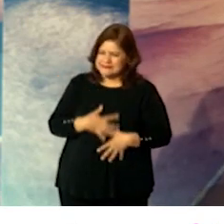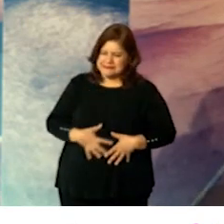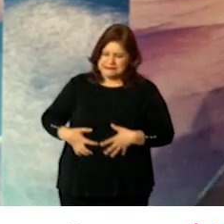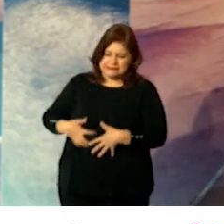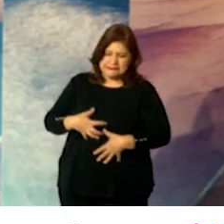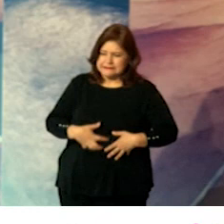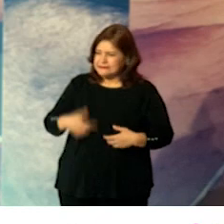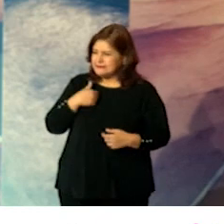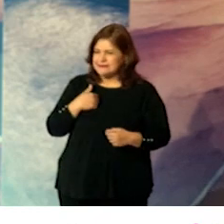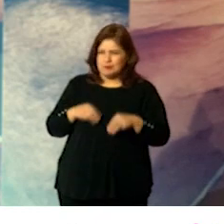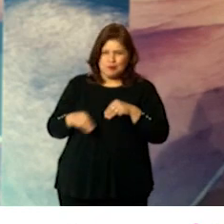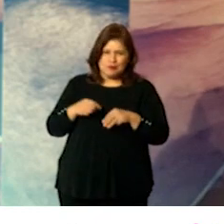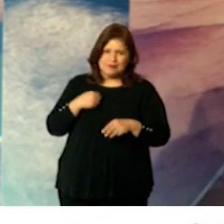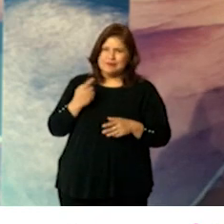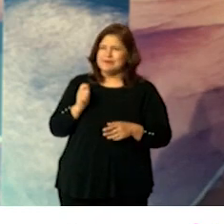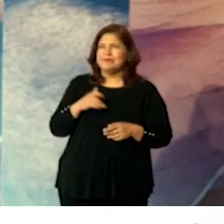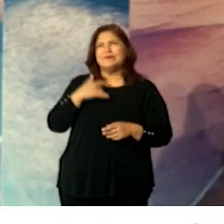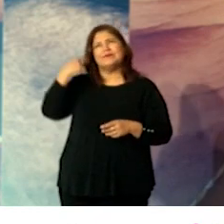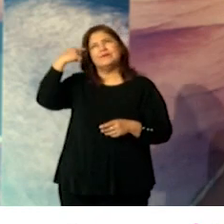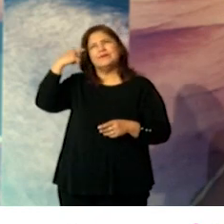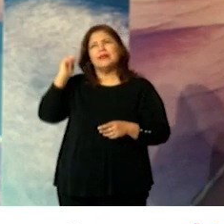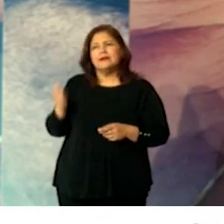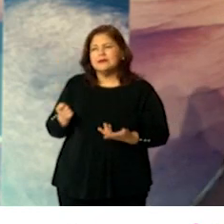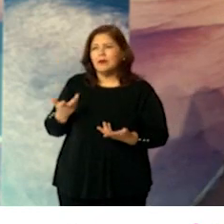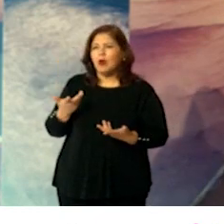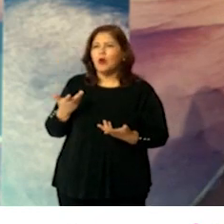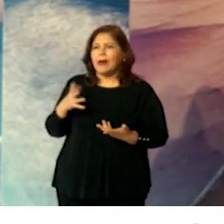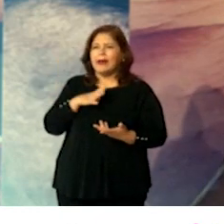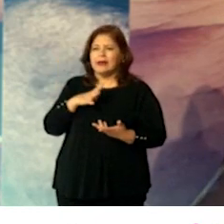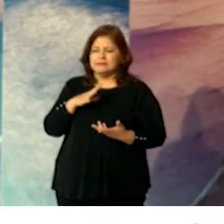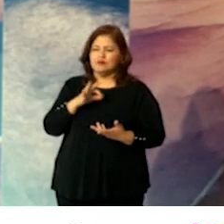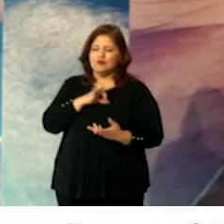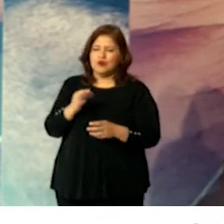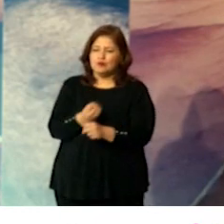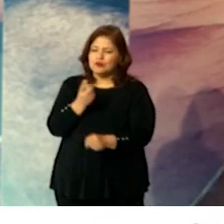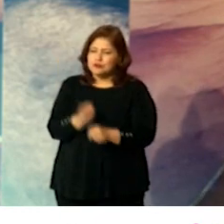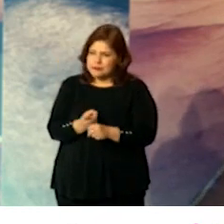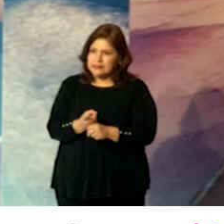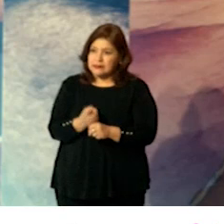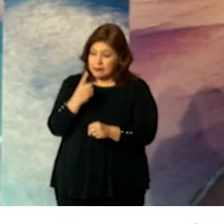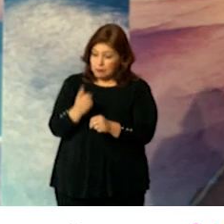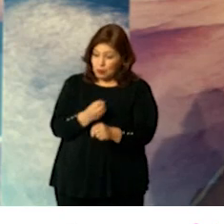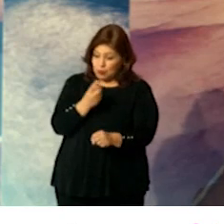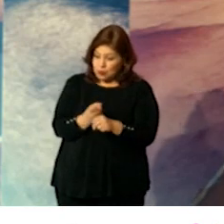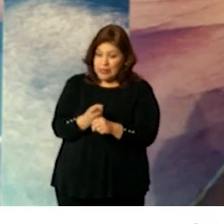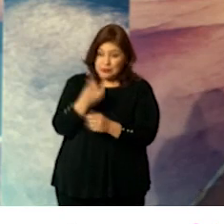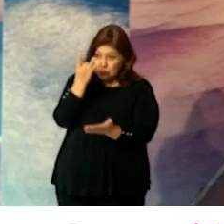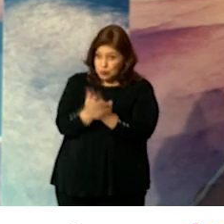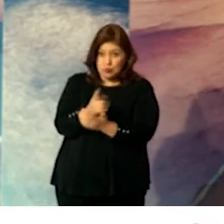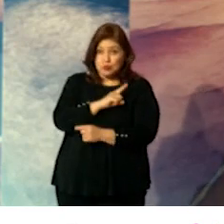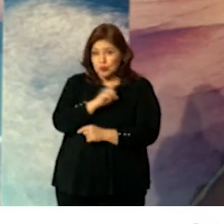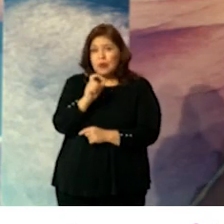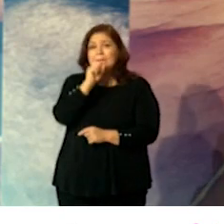estómago, entonces creo que hay una oportunidad, y no solo una oportunidad, sino una